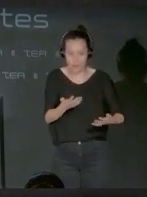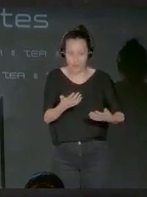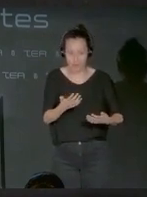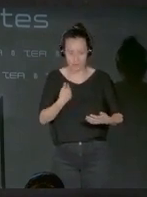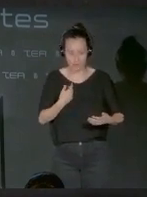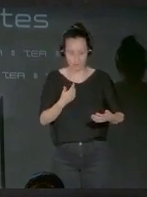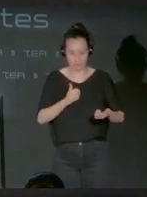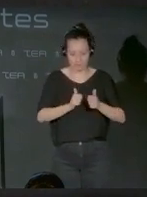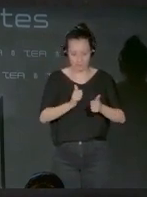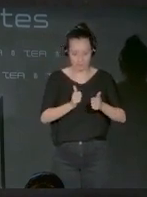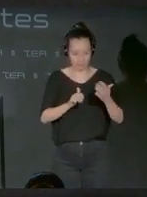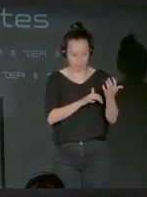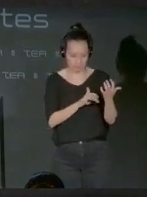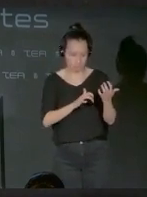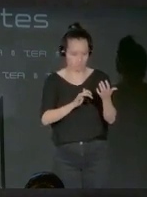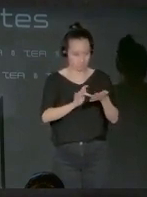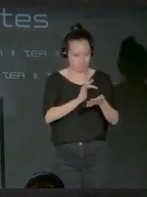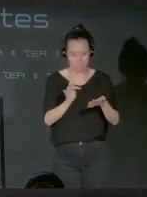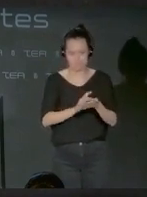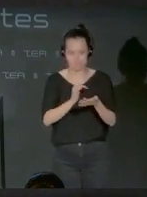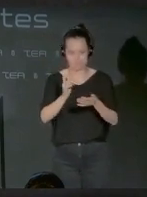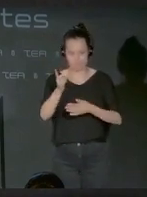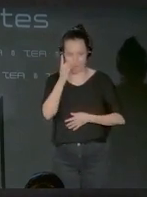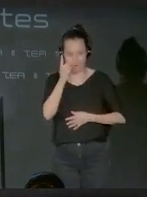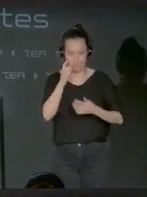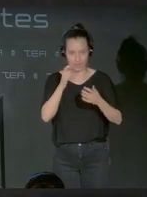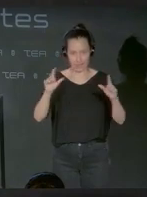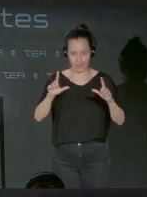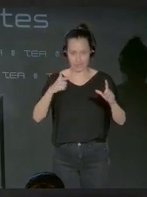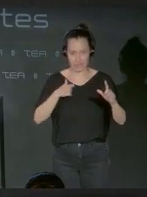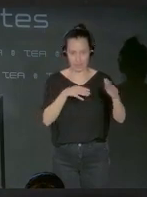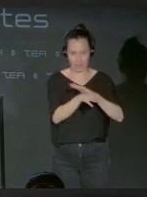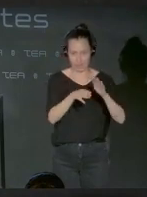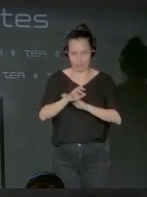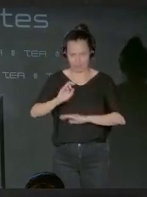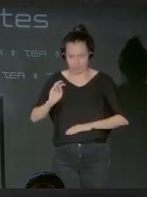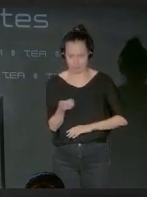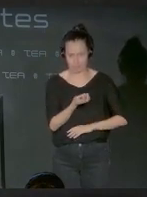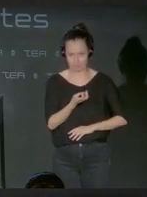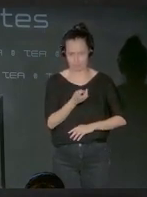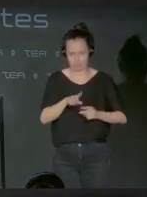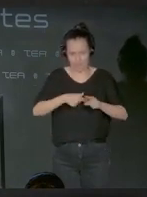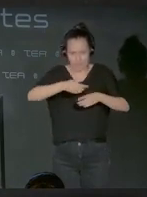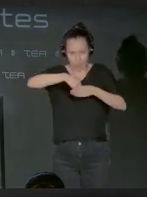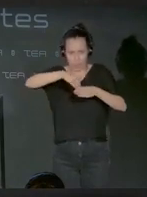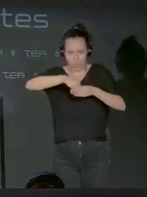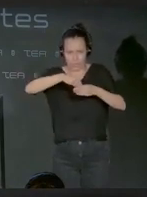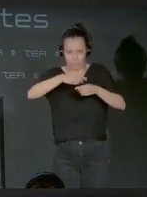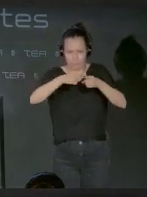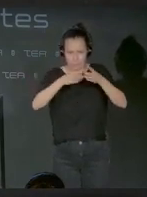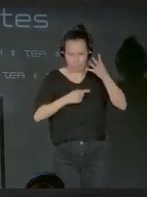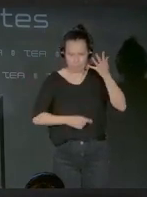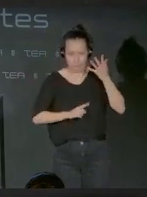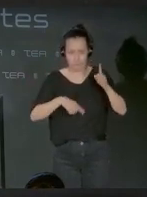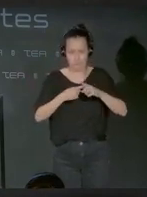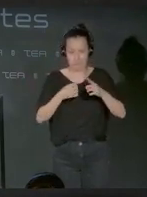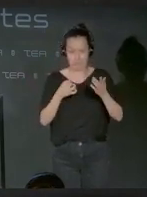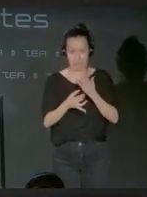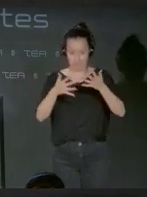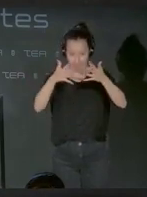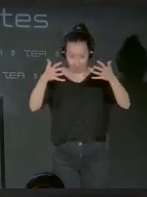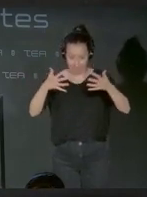consolas ordenadores móviles tabletas televisiones la gran diversidad de contenidos y la calidad técnica y narrativa de los mismos